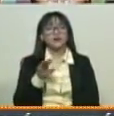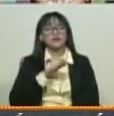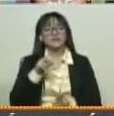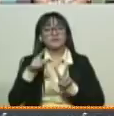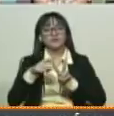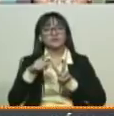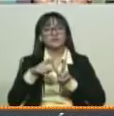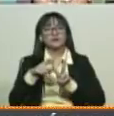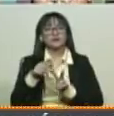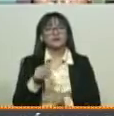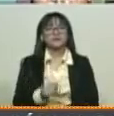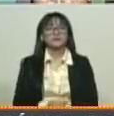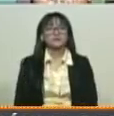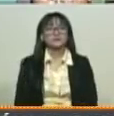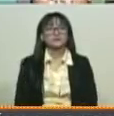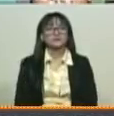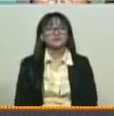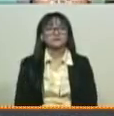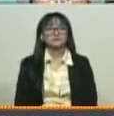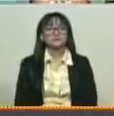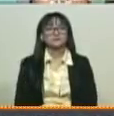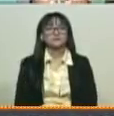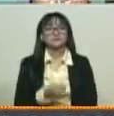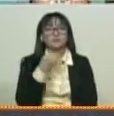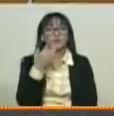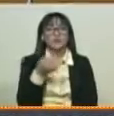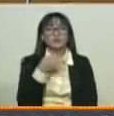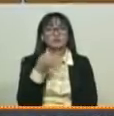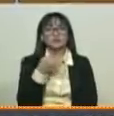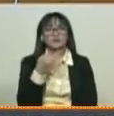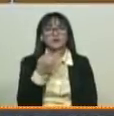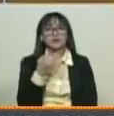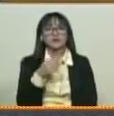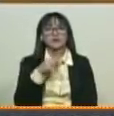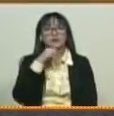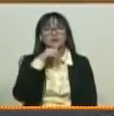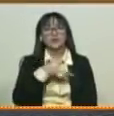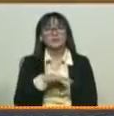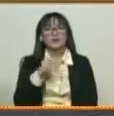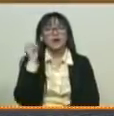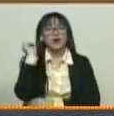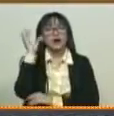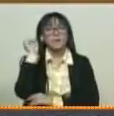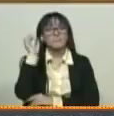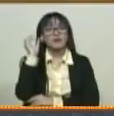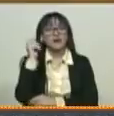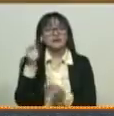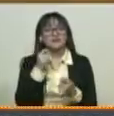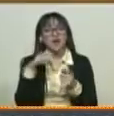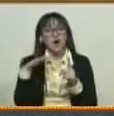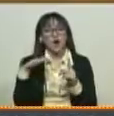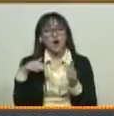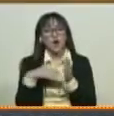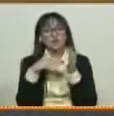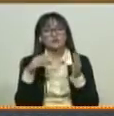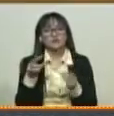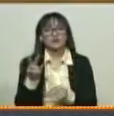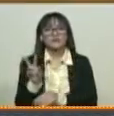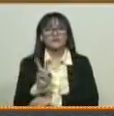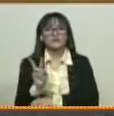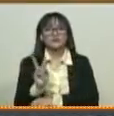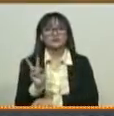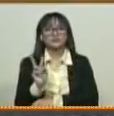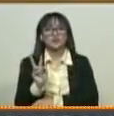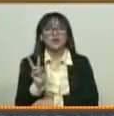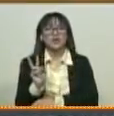de Venezolana de Televisión. Buenas tardes. Históricamente hemos visto que las campañas mediáticas contra gobiernos o contra países